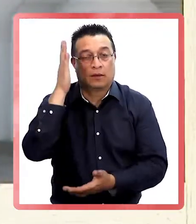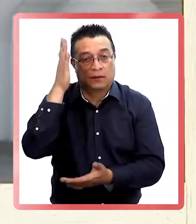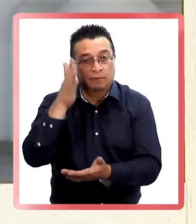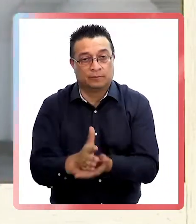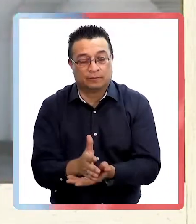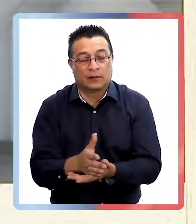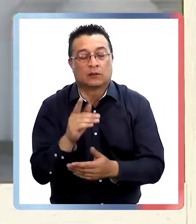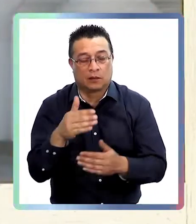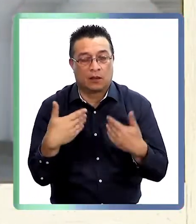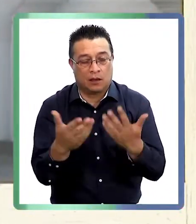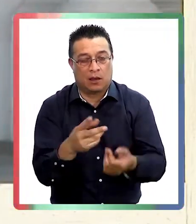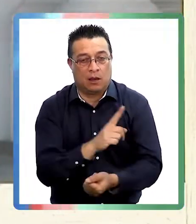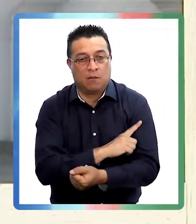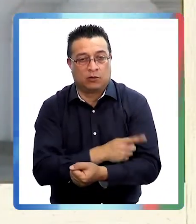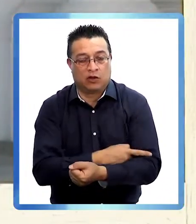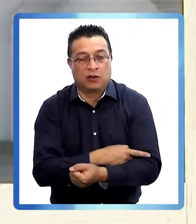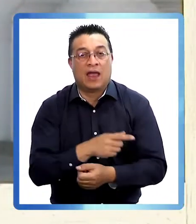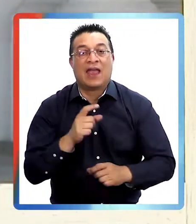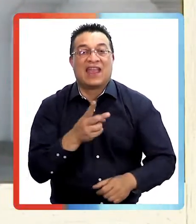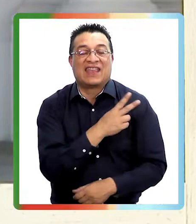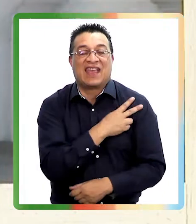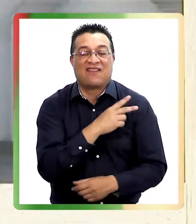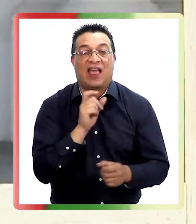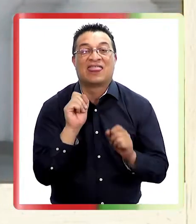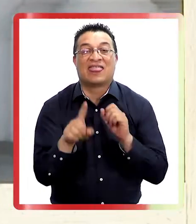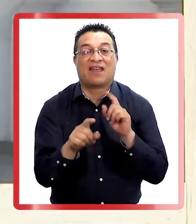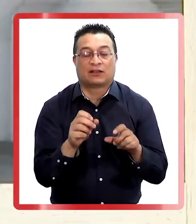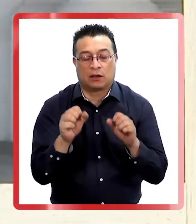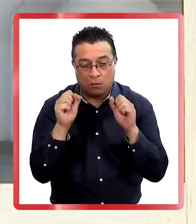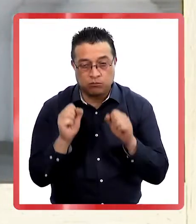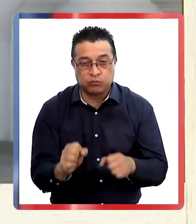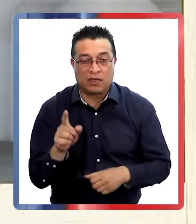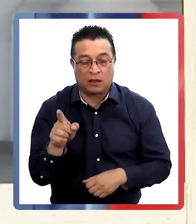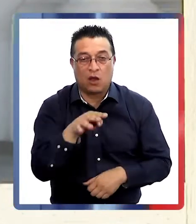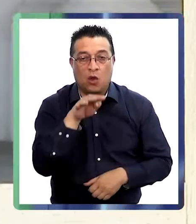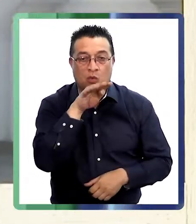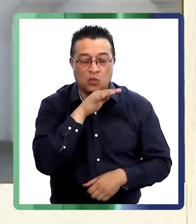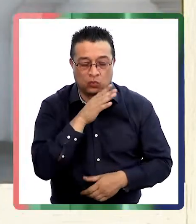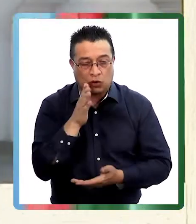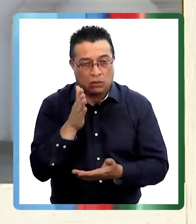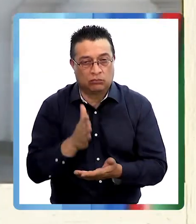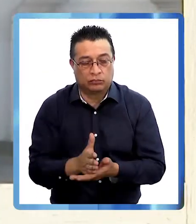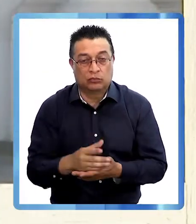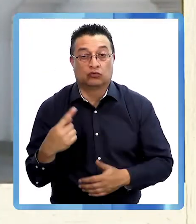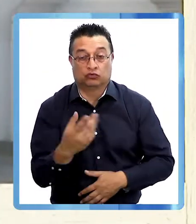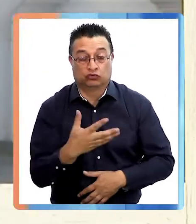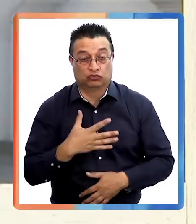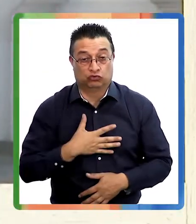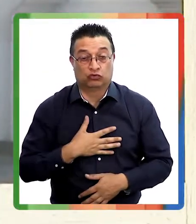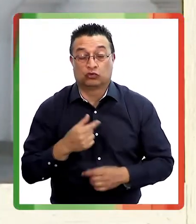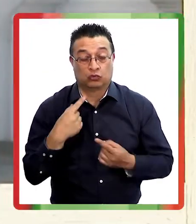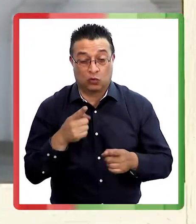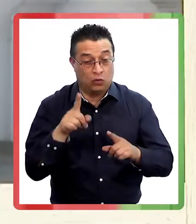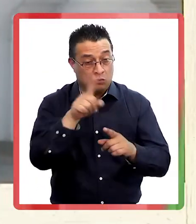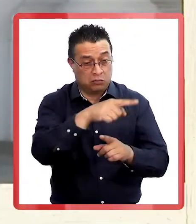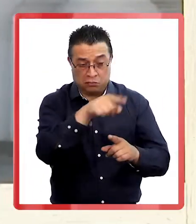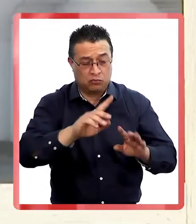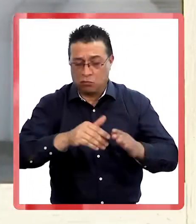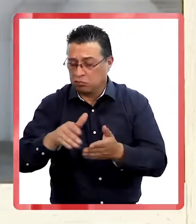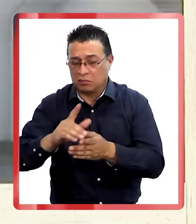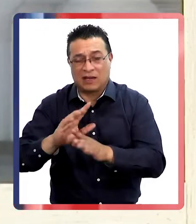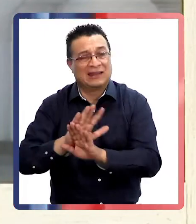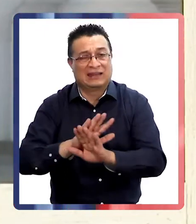de entregarle facultades a los jefes de la defensa justamente para poder utilizarlas. Nosotros no descartamos ninguna de ellas,